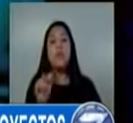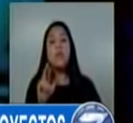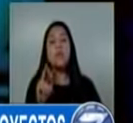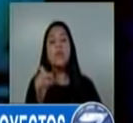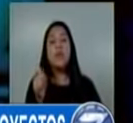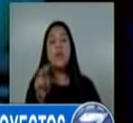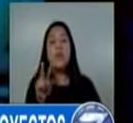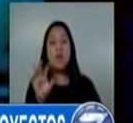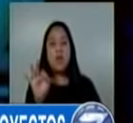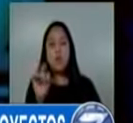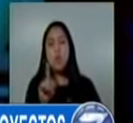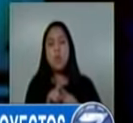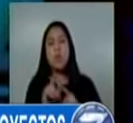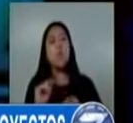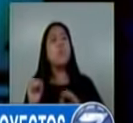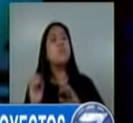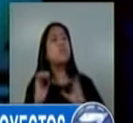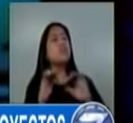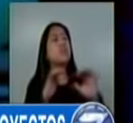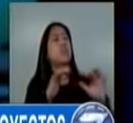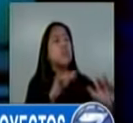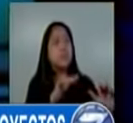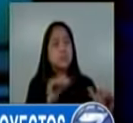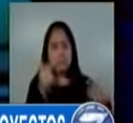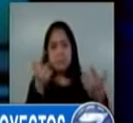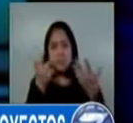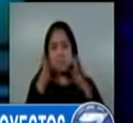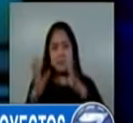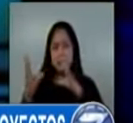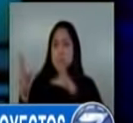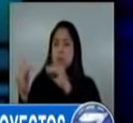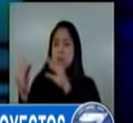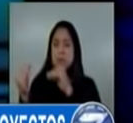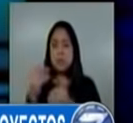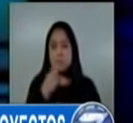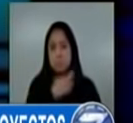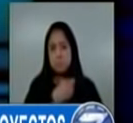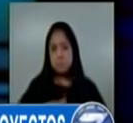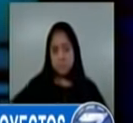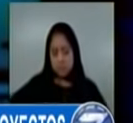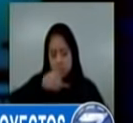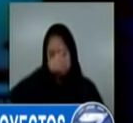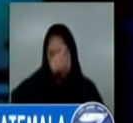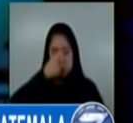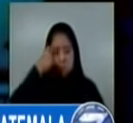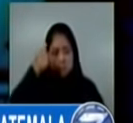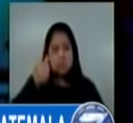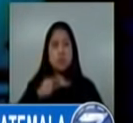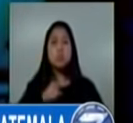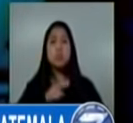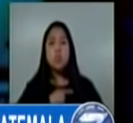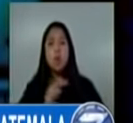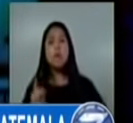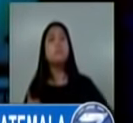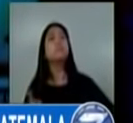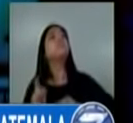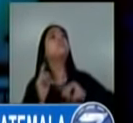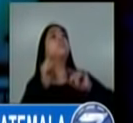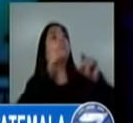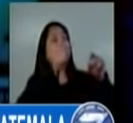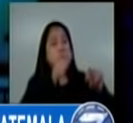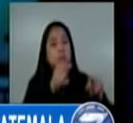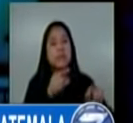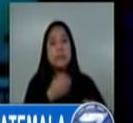emigren, esto lo hemos hablado con el presidente Yamatei, que solo emigren quienes desean hacerlo